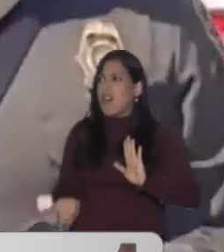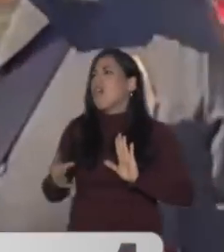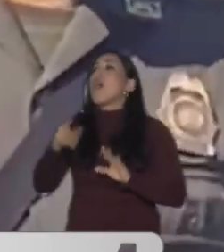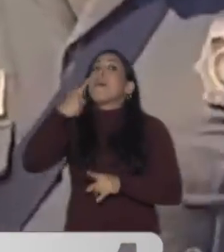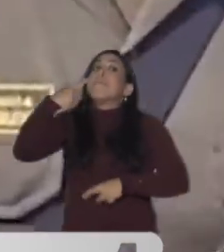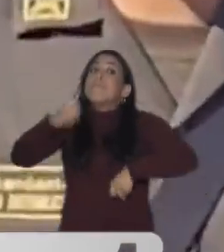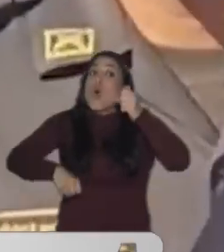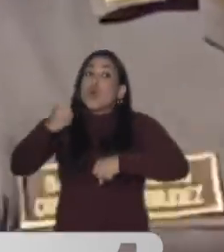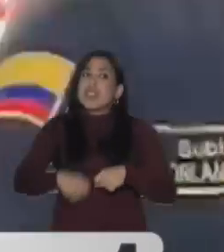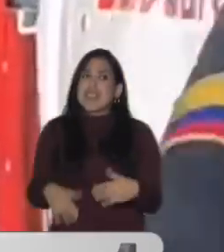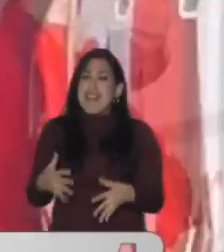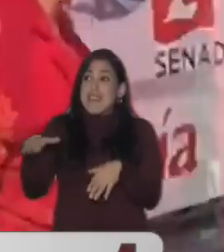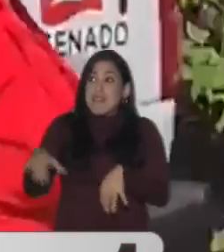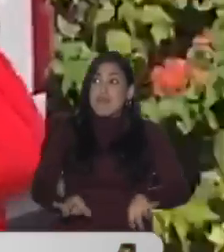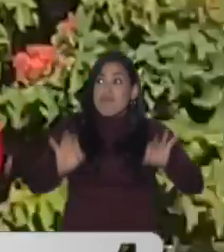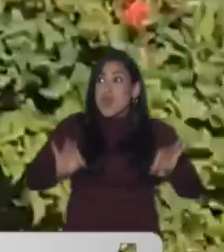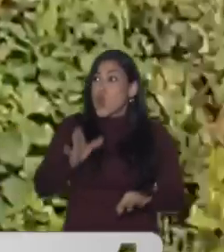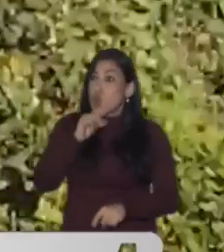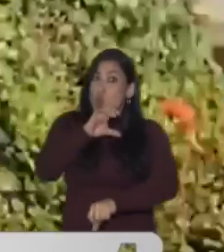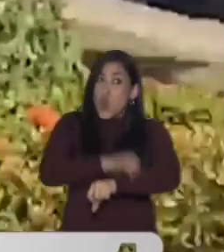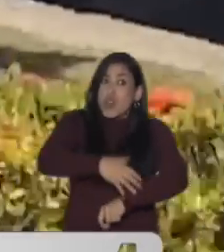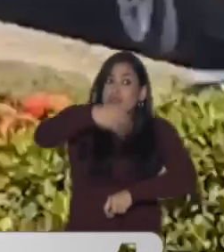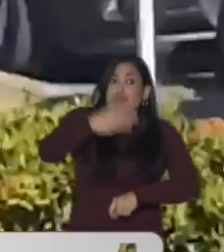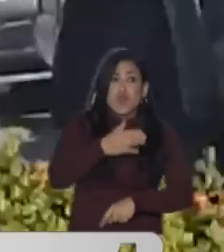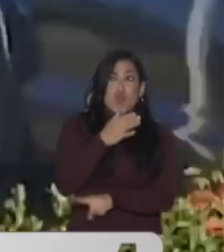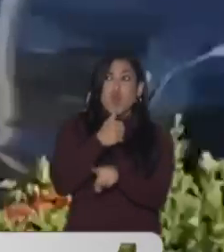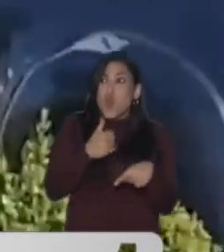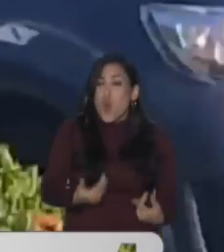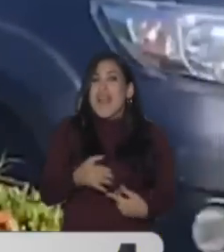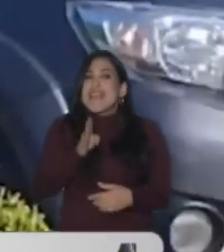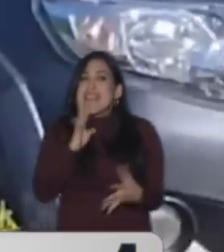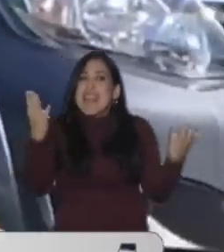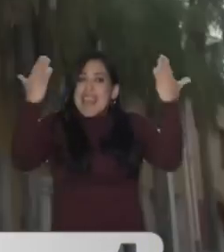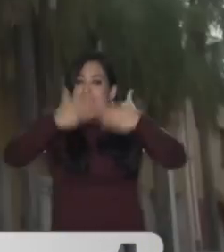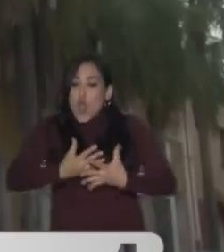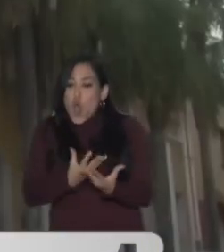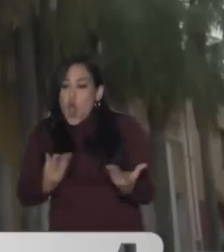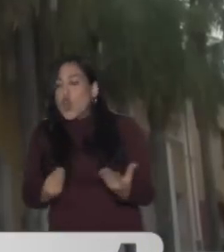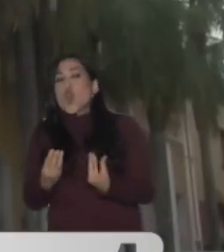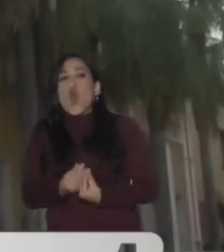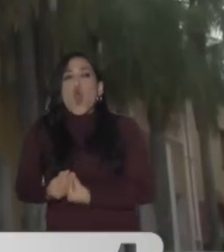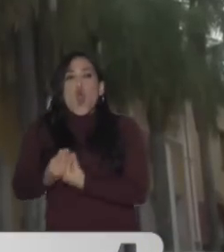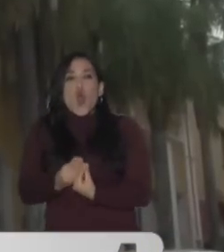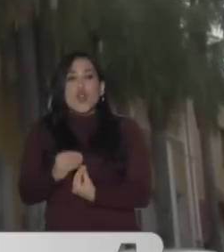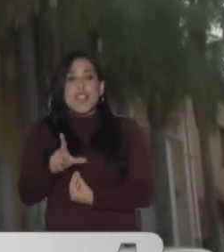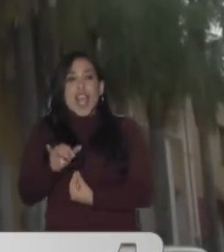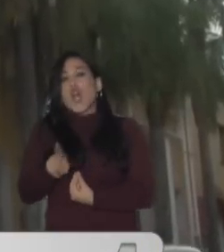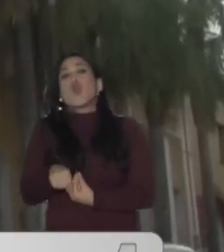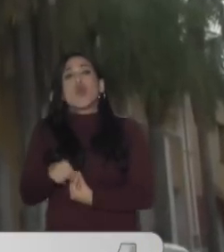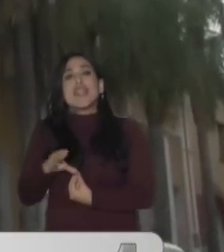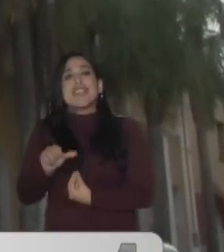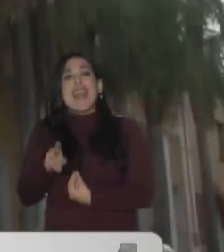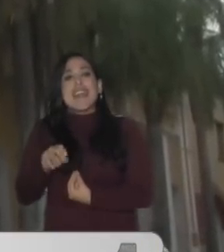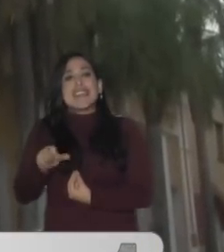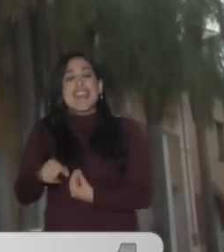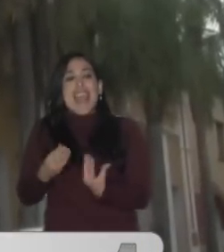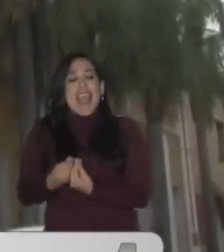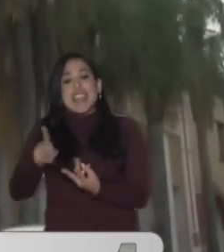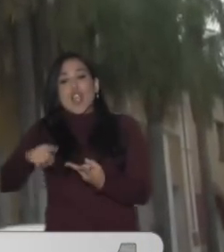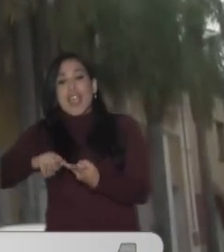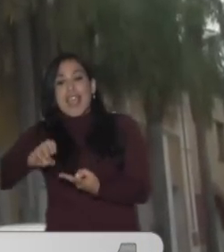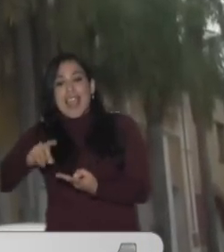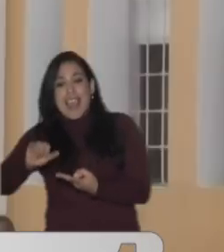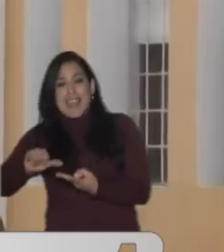la presunta irregularidad en la detención y de la cual estarían detrás presuntamente el concejal Luis Casiani, el edil de la localidad